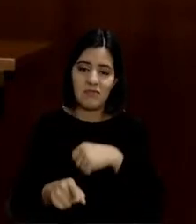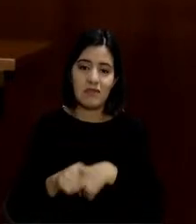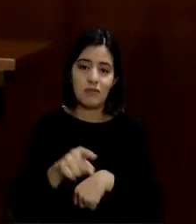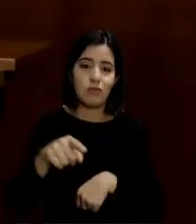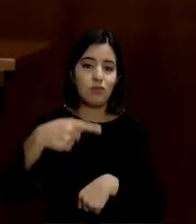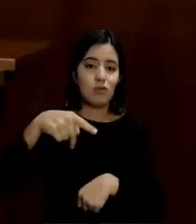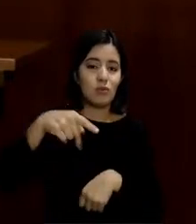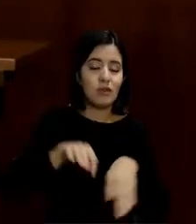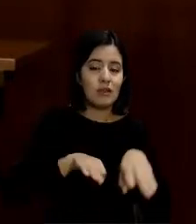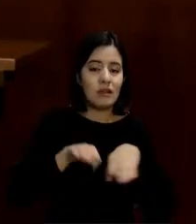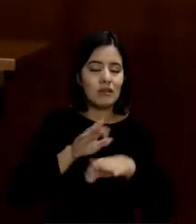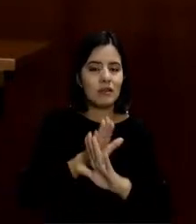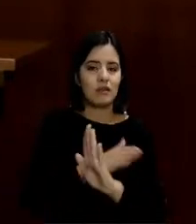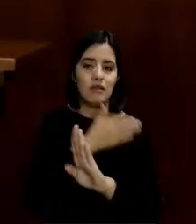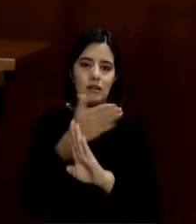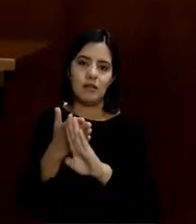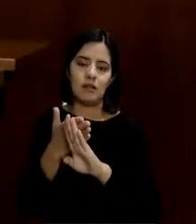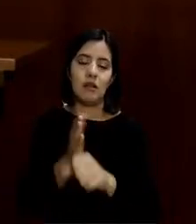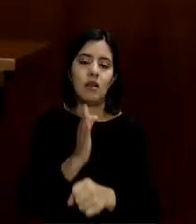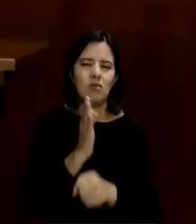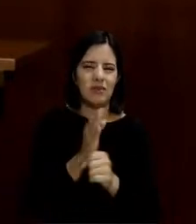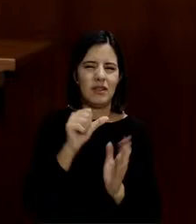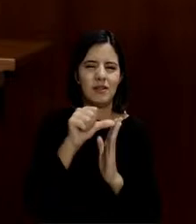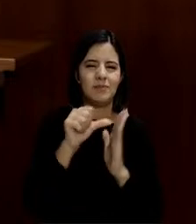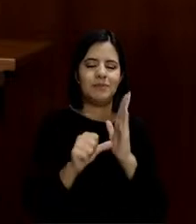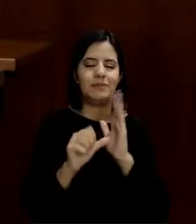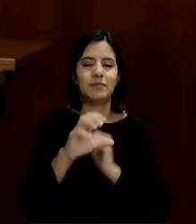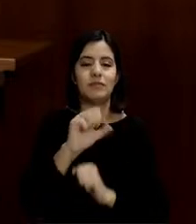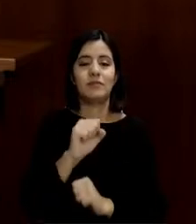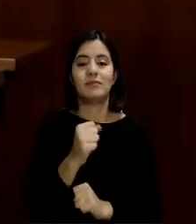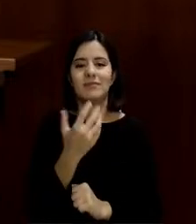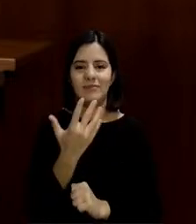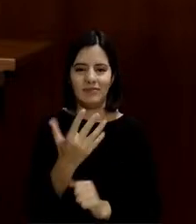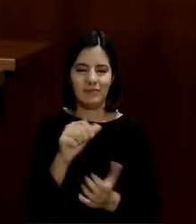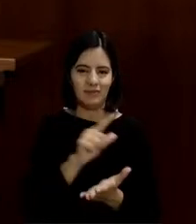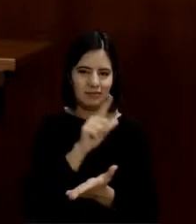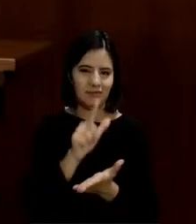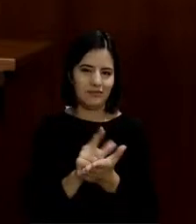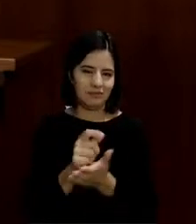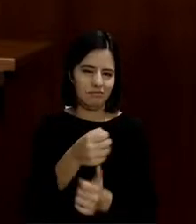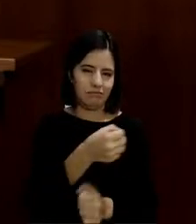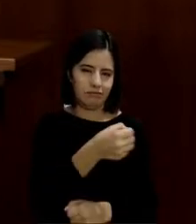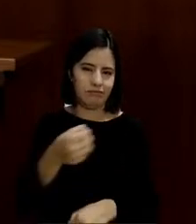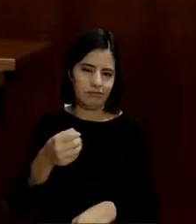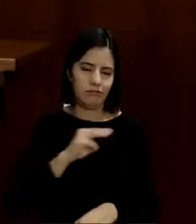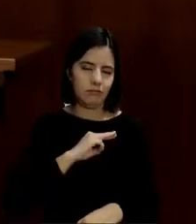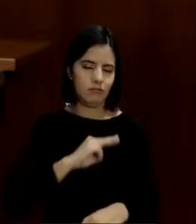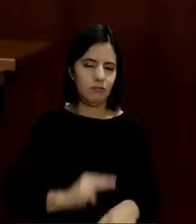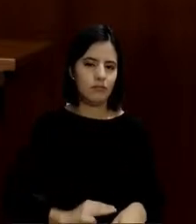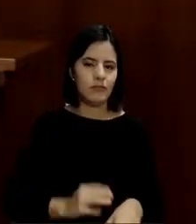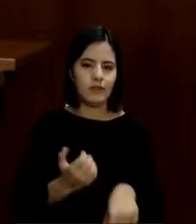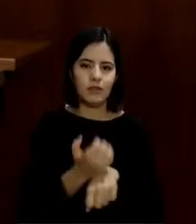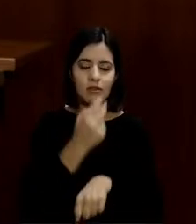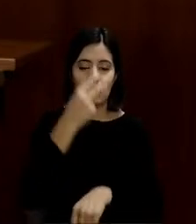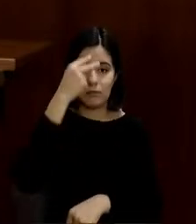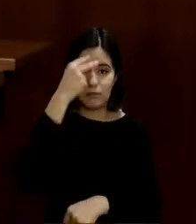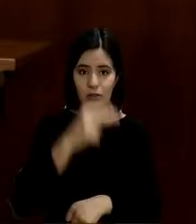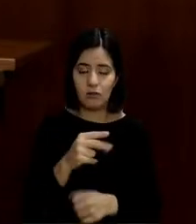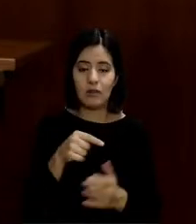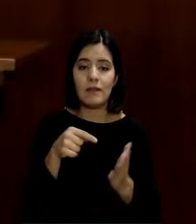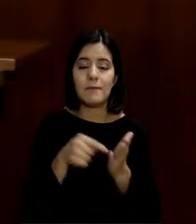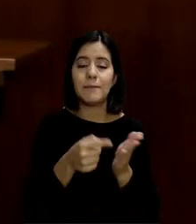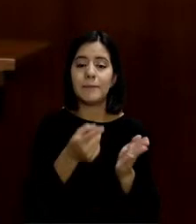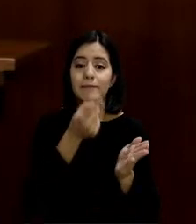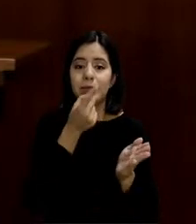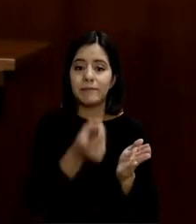Actualmente, en el artículo 65 de la Ley Orgánica Municipal del Estado de México, contempla la posibilidad de que